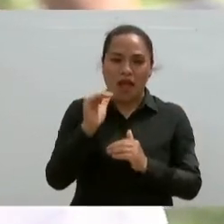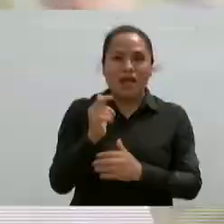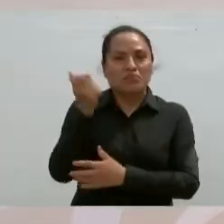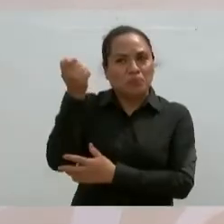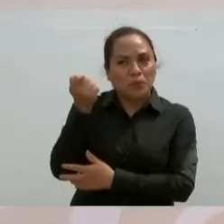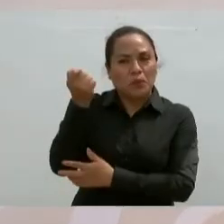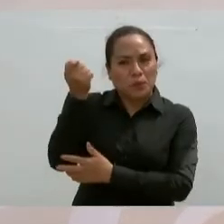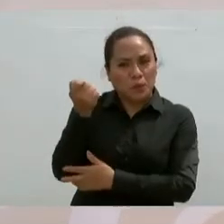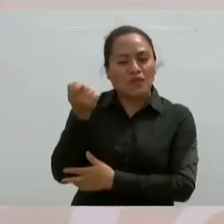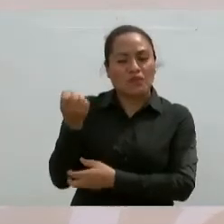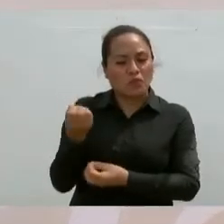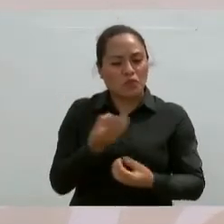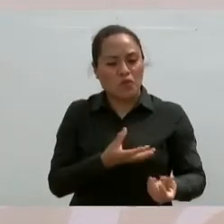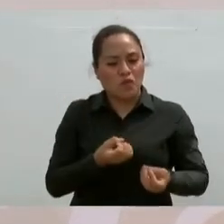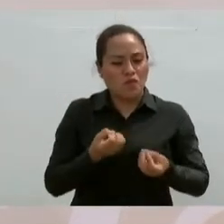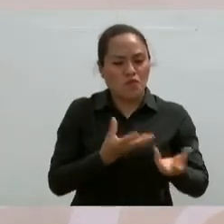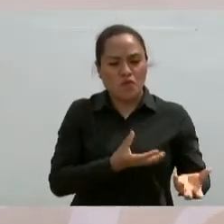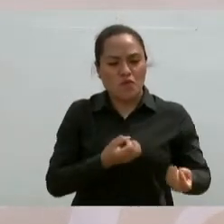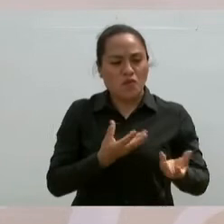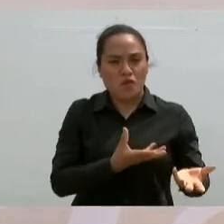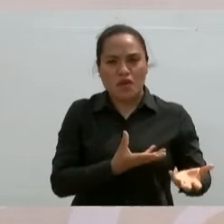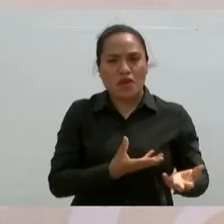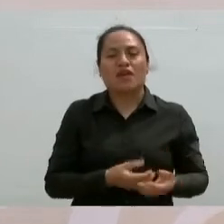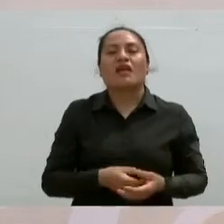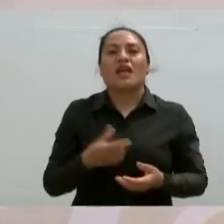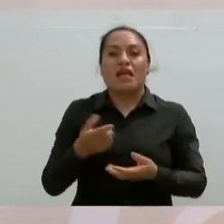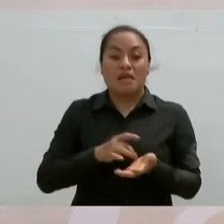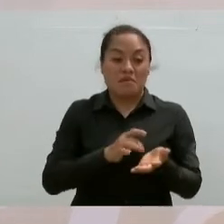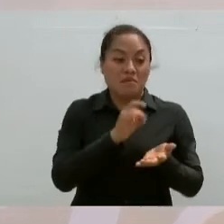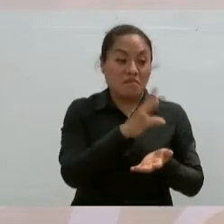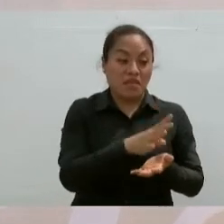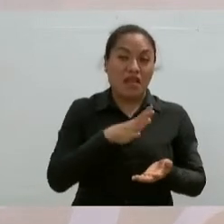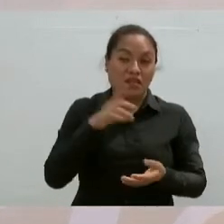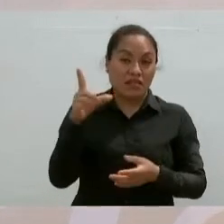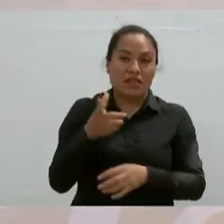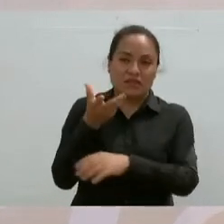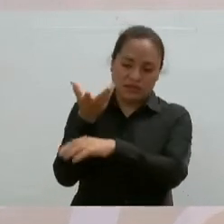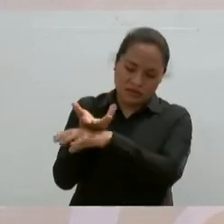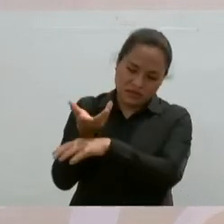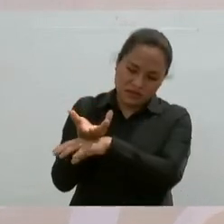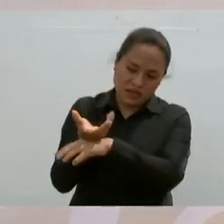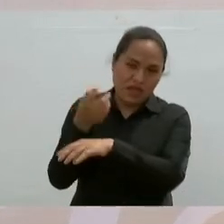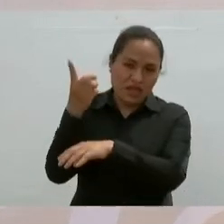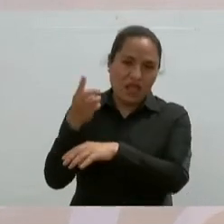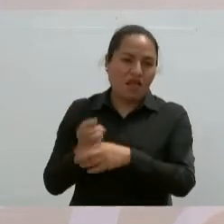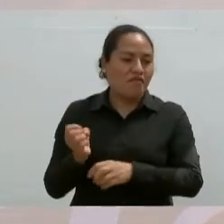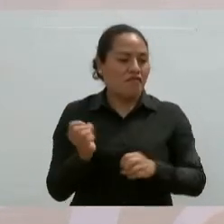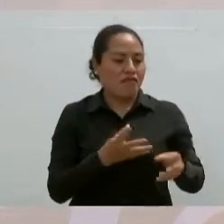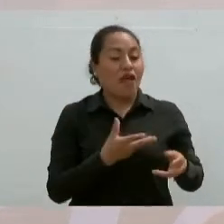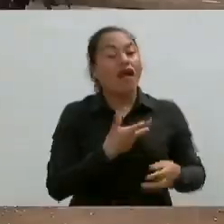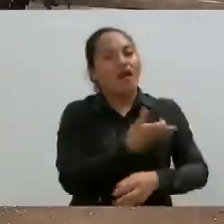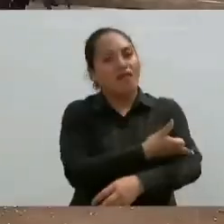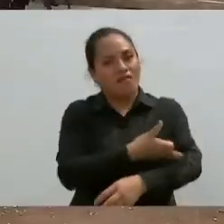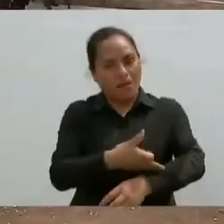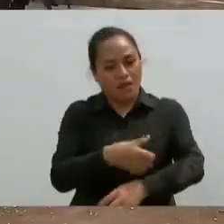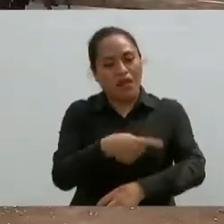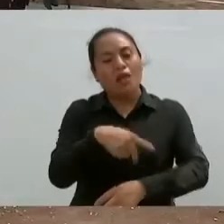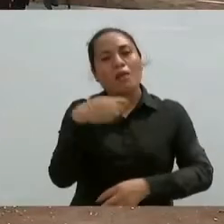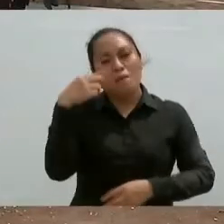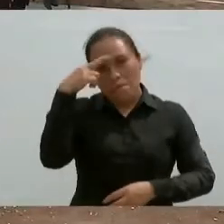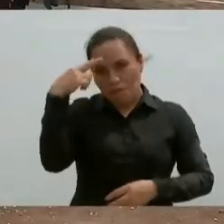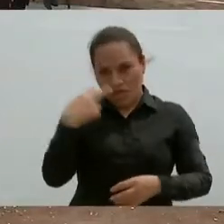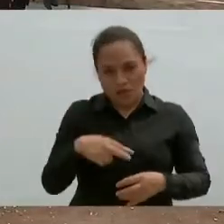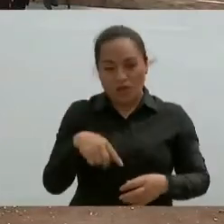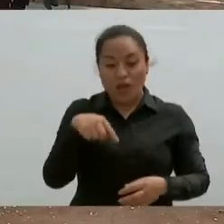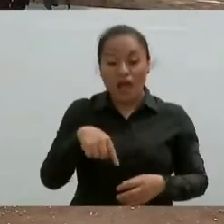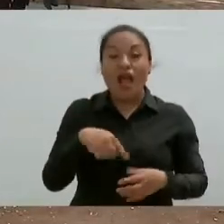pensiones, las remesas, lo que envían nuestros paisanos a sus familiares. Este